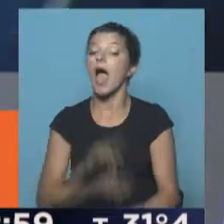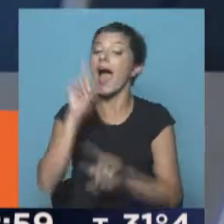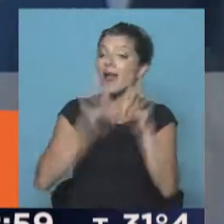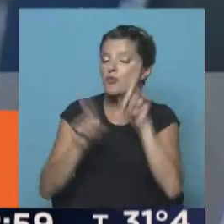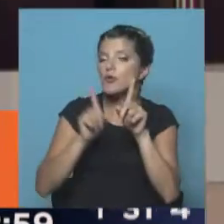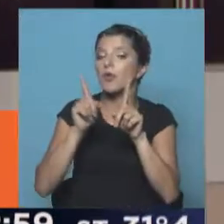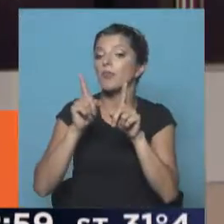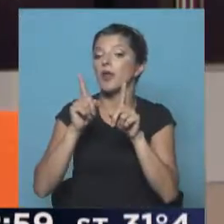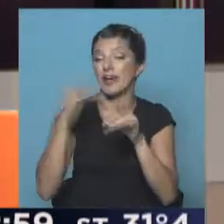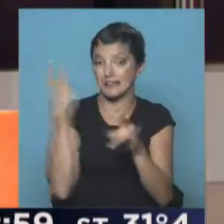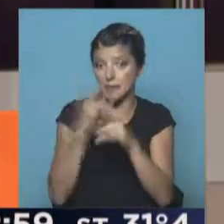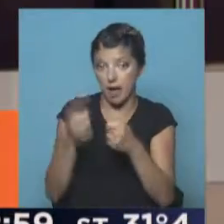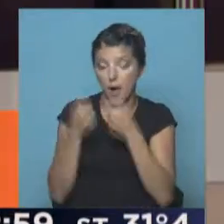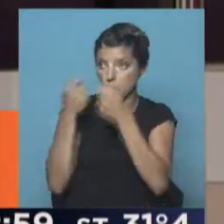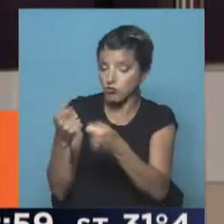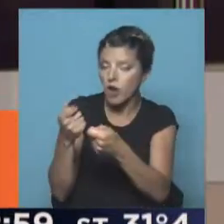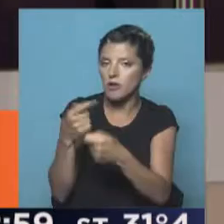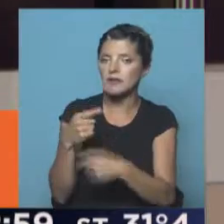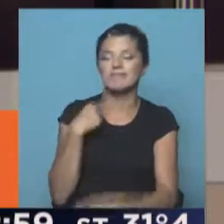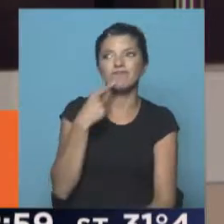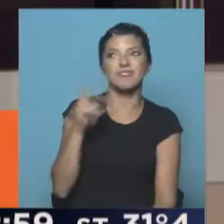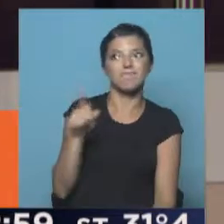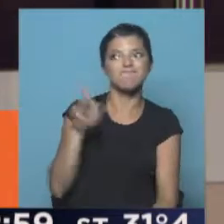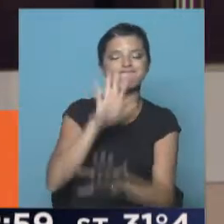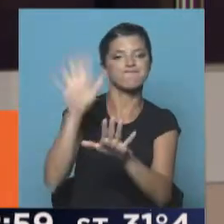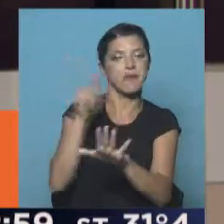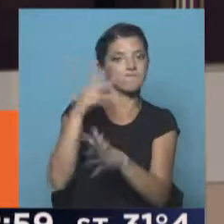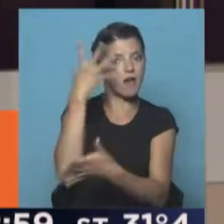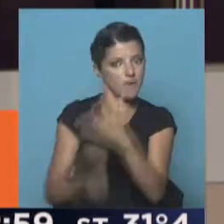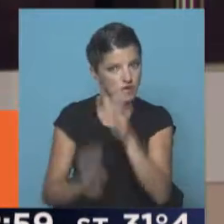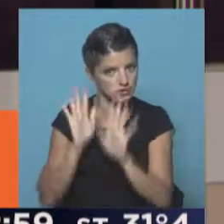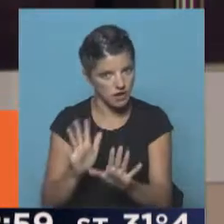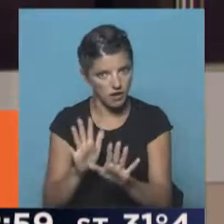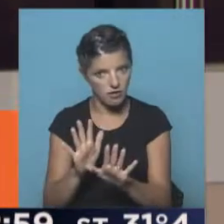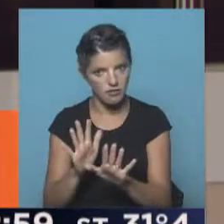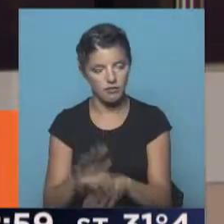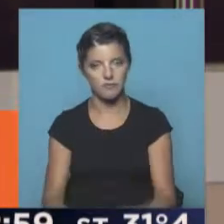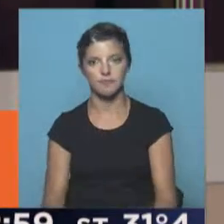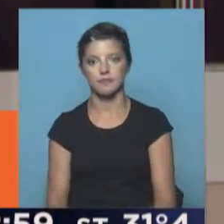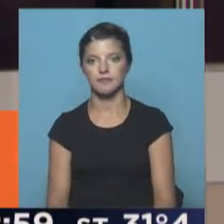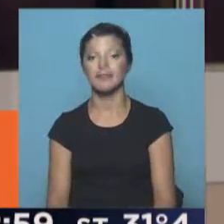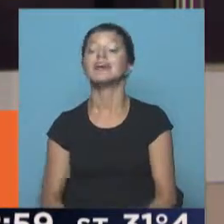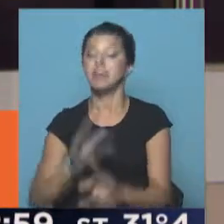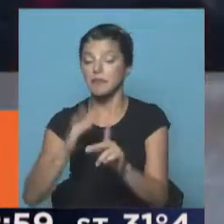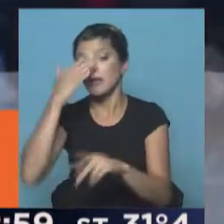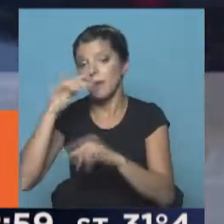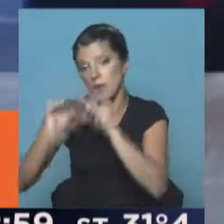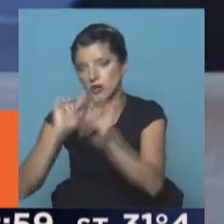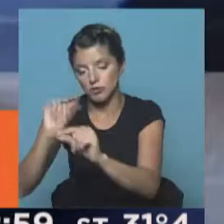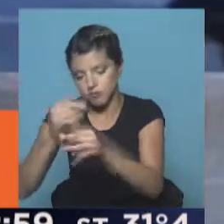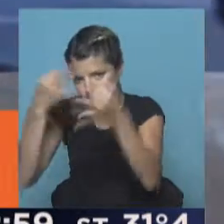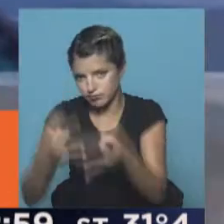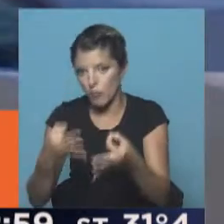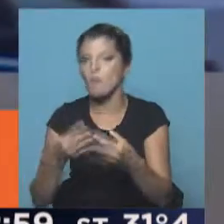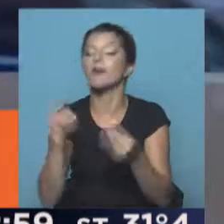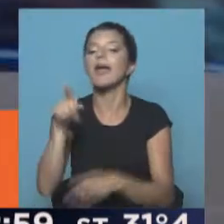más leales a Renzi, planteaban que era un error. Un error además que se fue ratificando en varios tiempos, porque